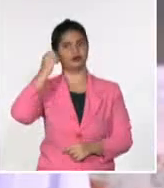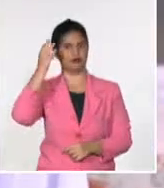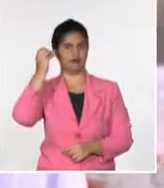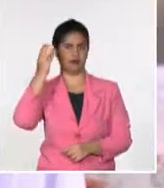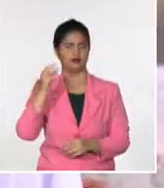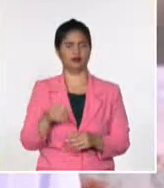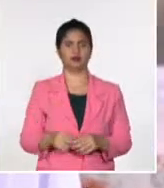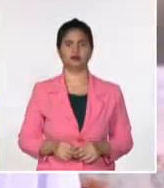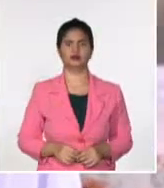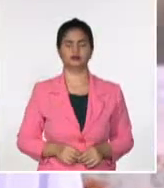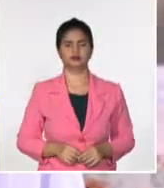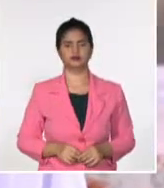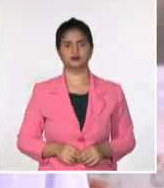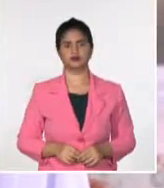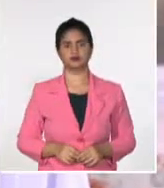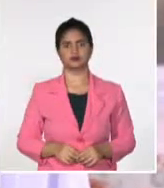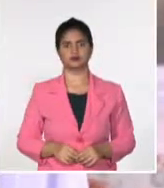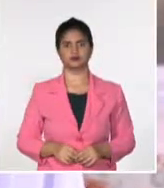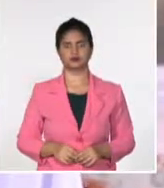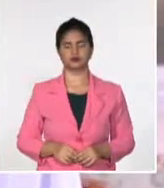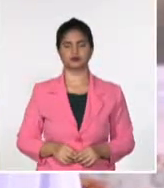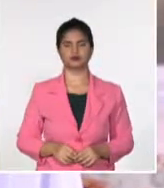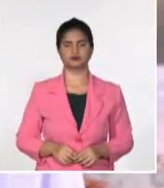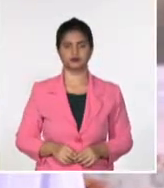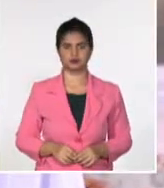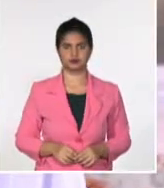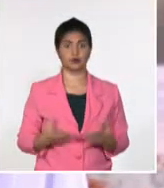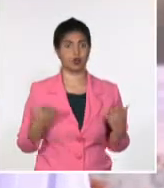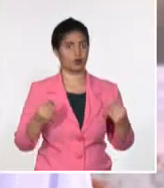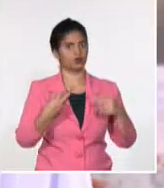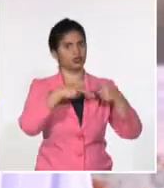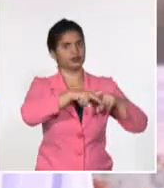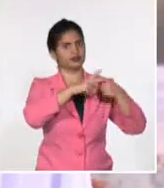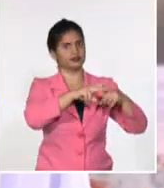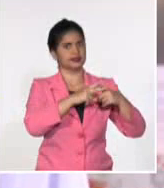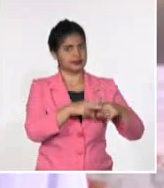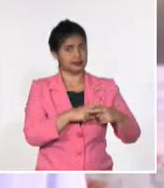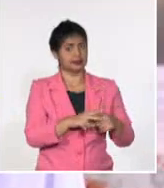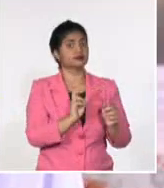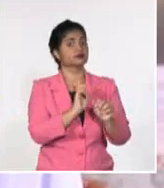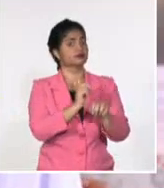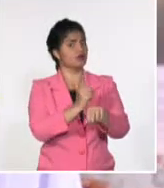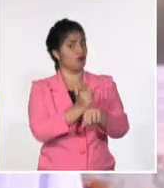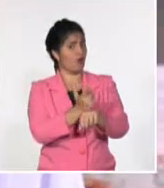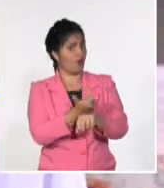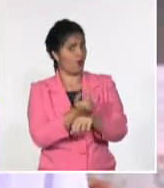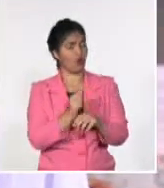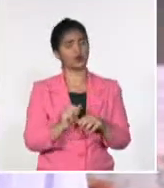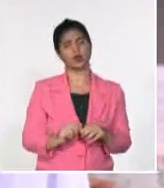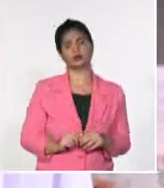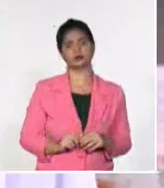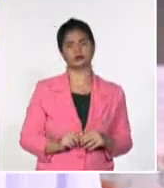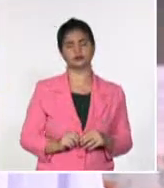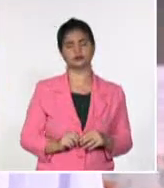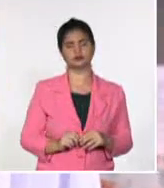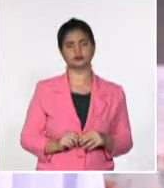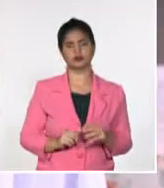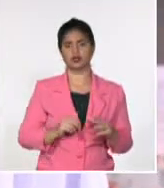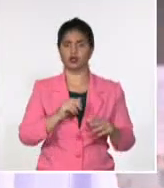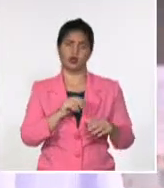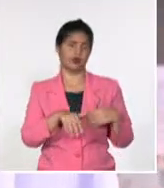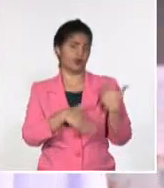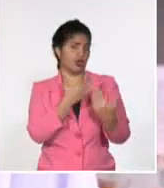pasadas de mantenimiento, casi 3.000 horas pasadas de mantenimiento, las cuales nos estaban afectando mucho las producciones. Por falta